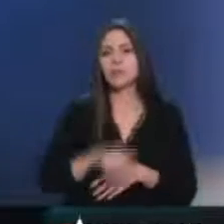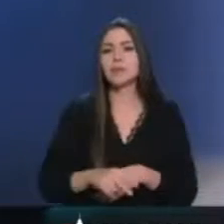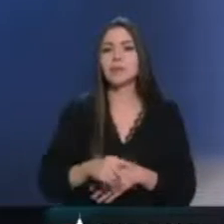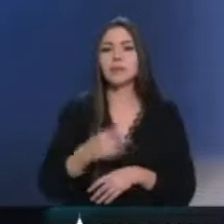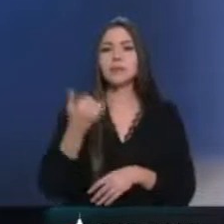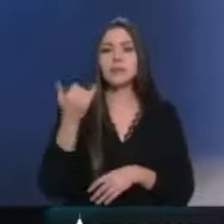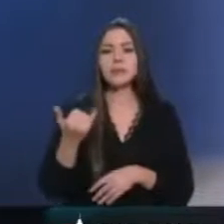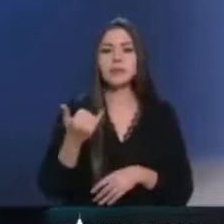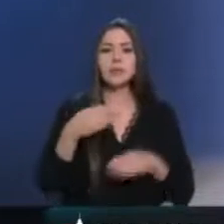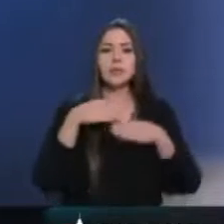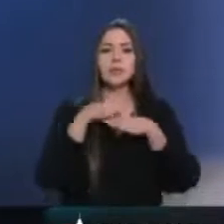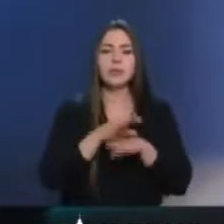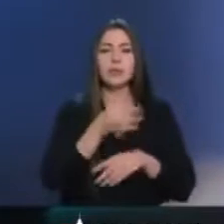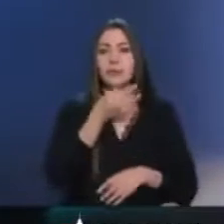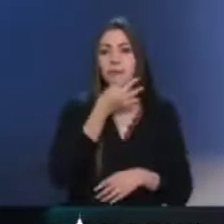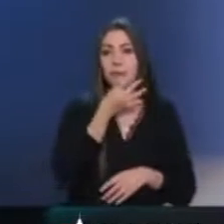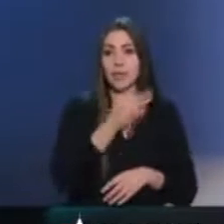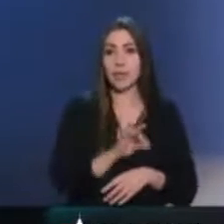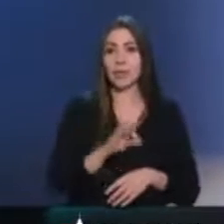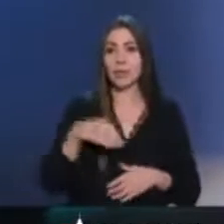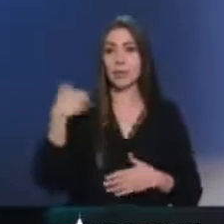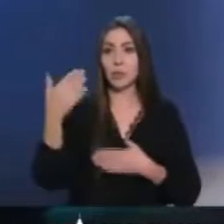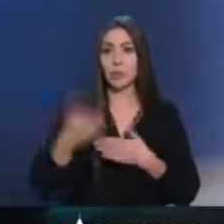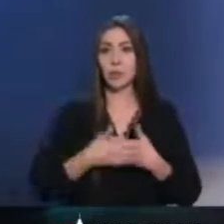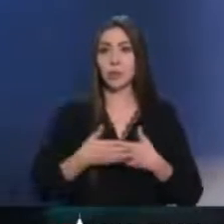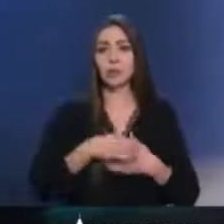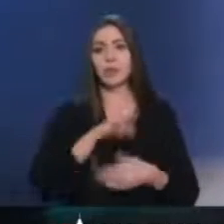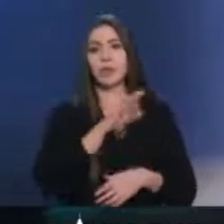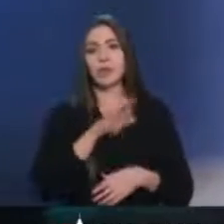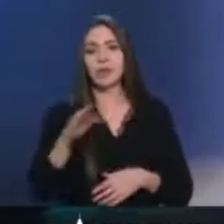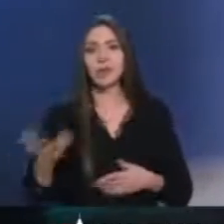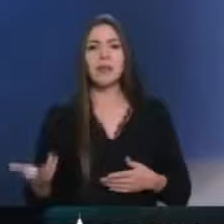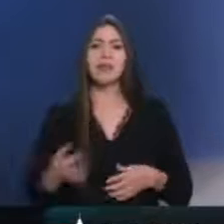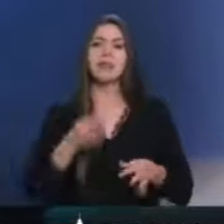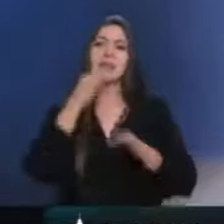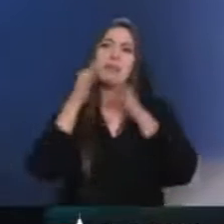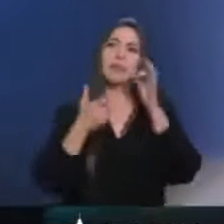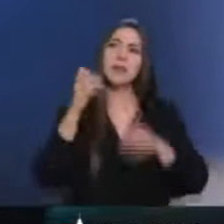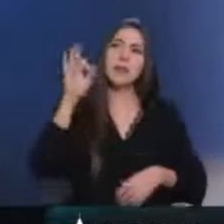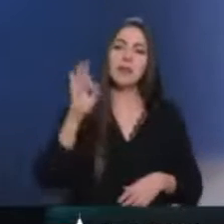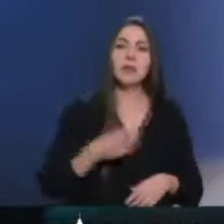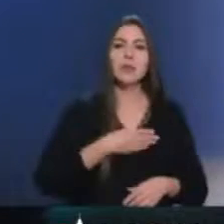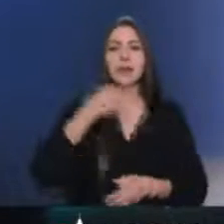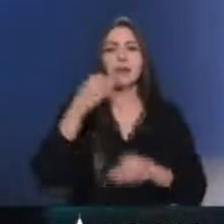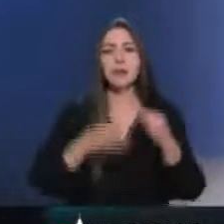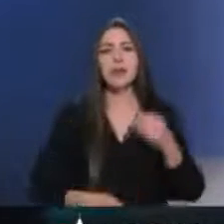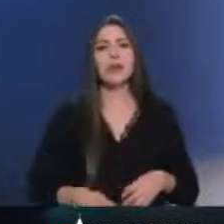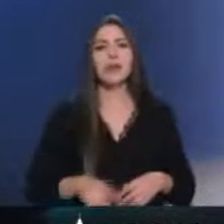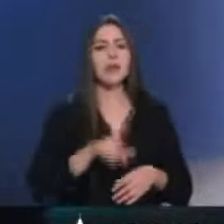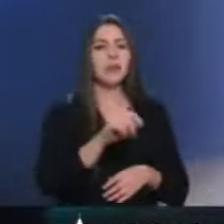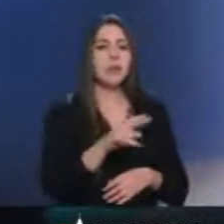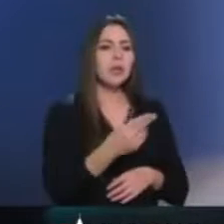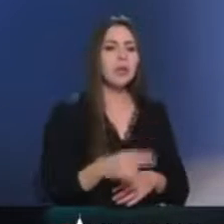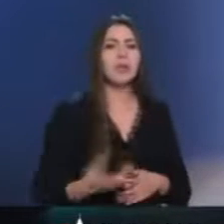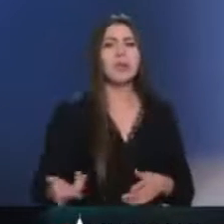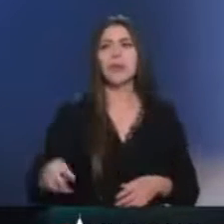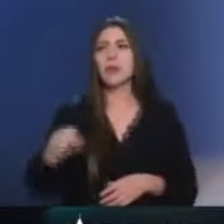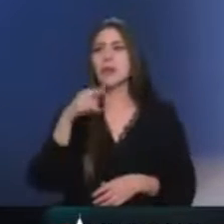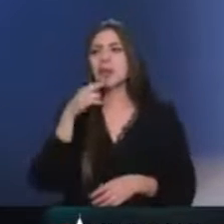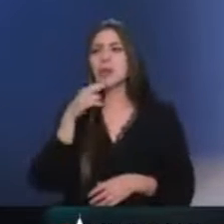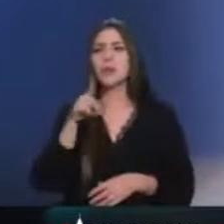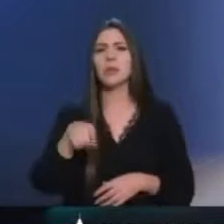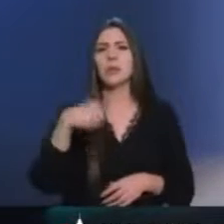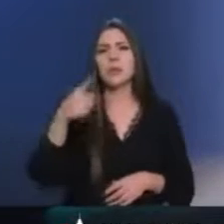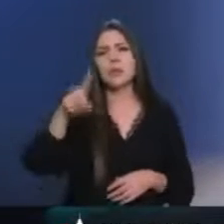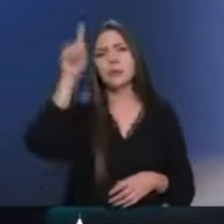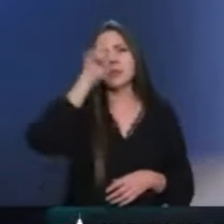y ante las fiestas que ya se vienen, el Buen Fin, el 20 de noviembre, la Navidad, ¿cuál es la recomendación principal a